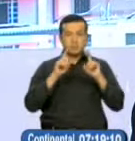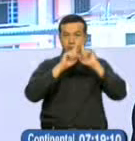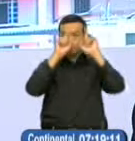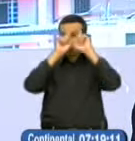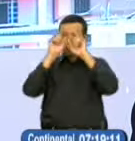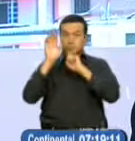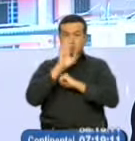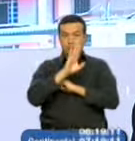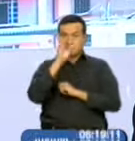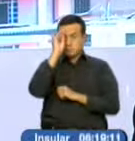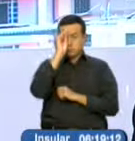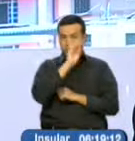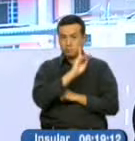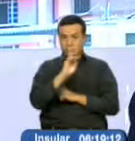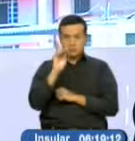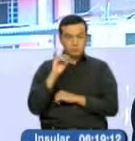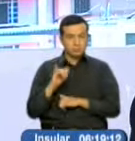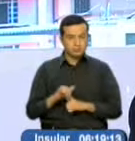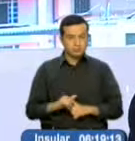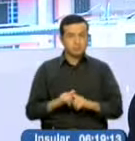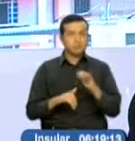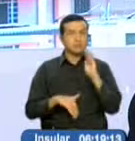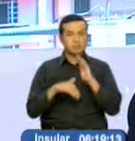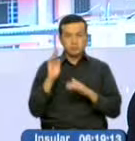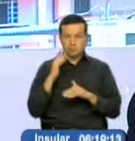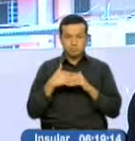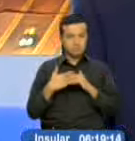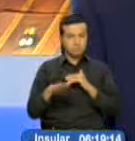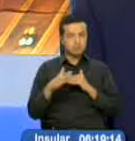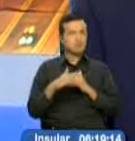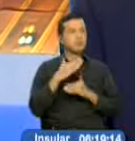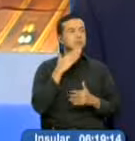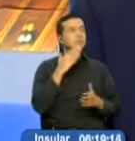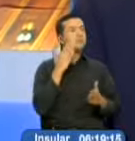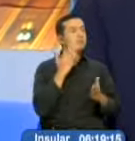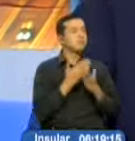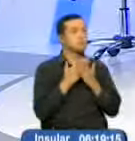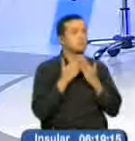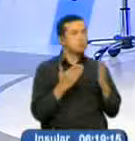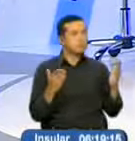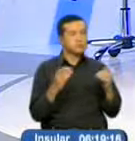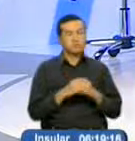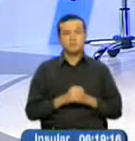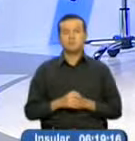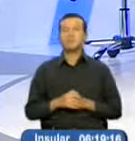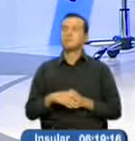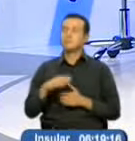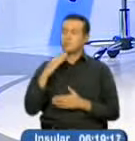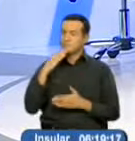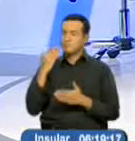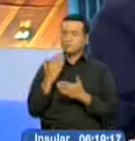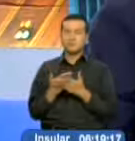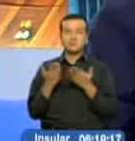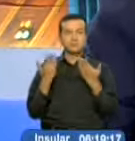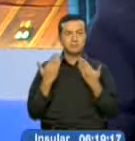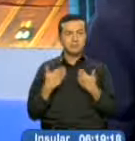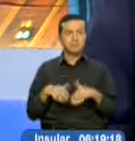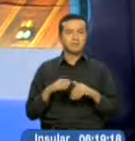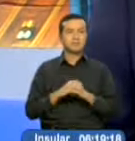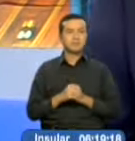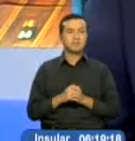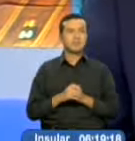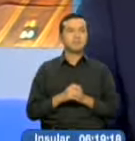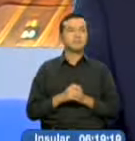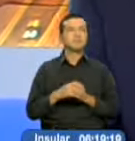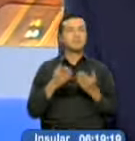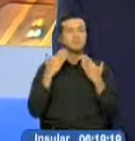puedan tomar sus decisiones de la manera más adecuada y sobre todo a largo plazo. Señor ministro, muchas gracias por estar con nosotros. Muchísimas gracias. Bueno, nosotros ya tenemos en el